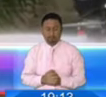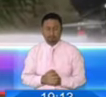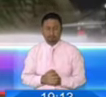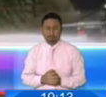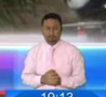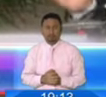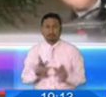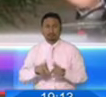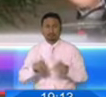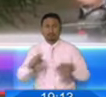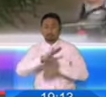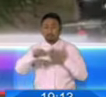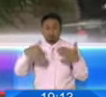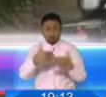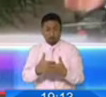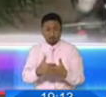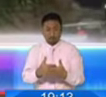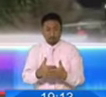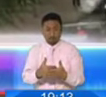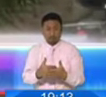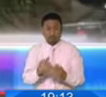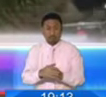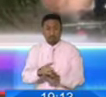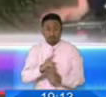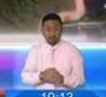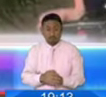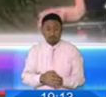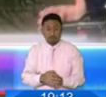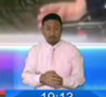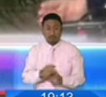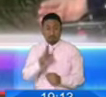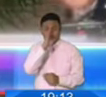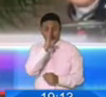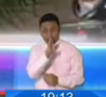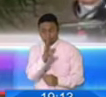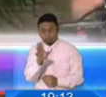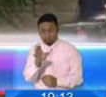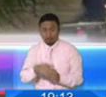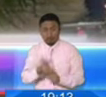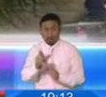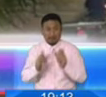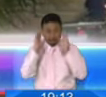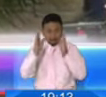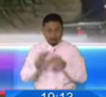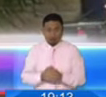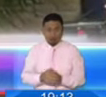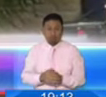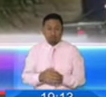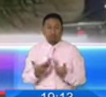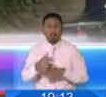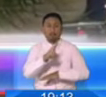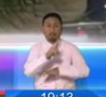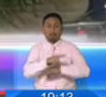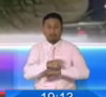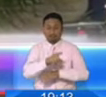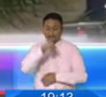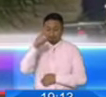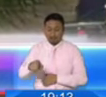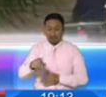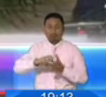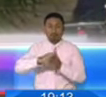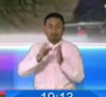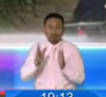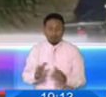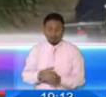y a la prensa en general, no nos dejemos desviar. Lo que hay que hacer es exigirle al fiscal y al